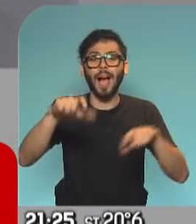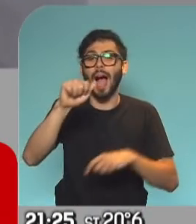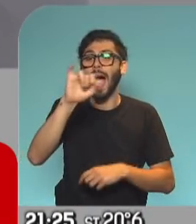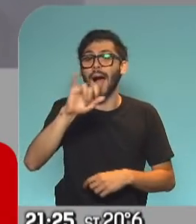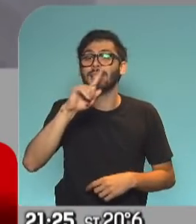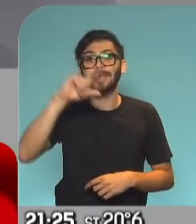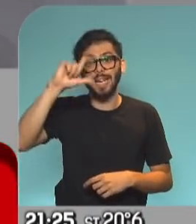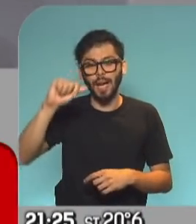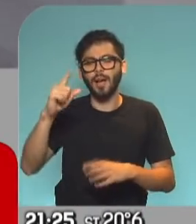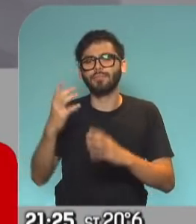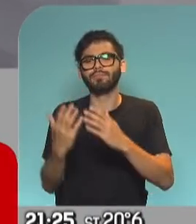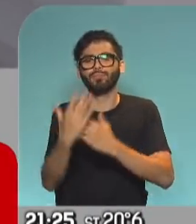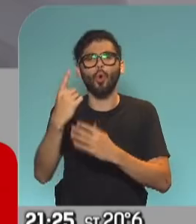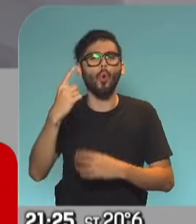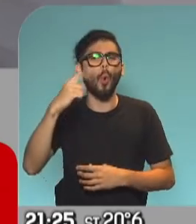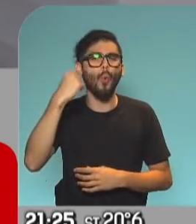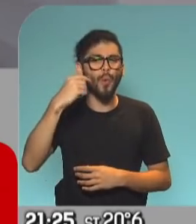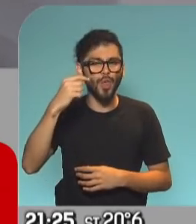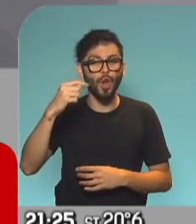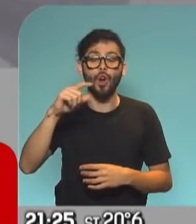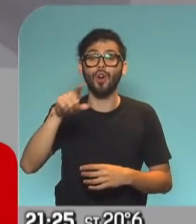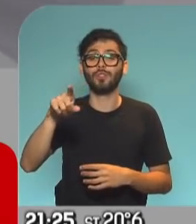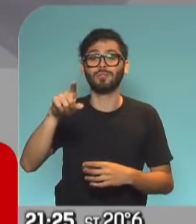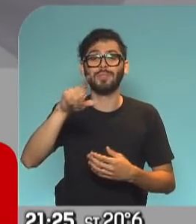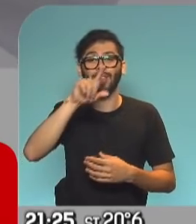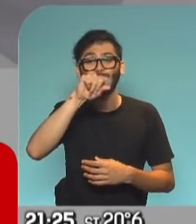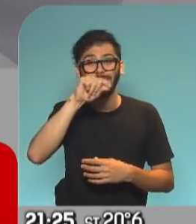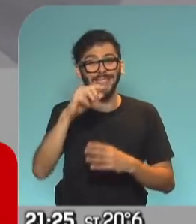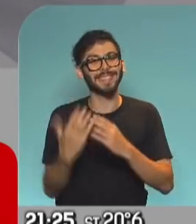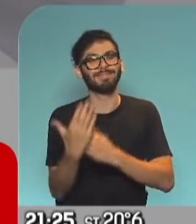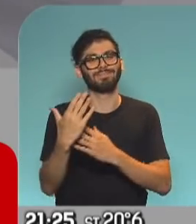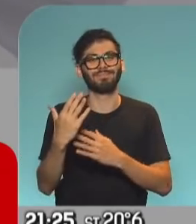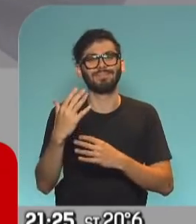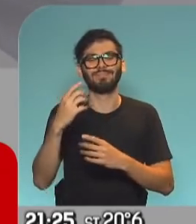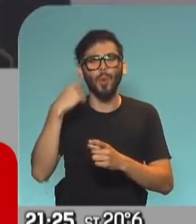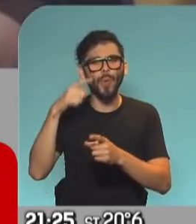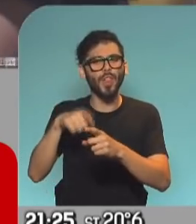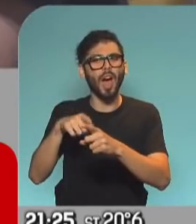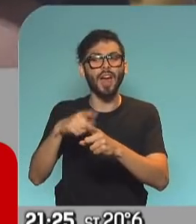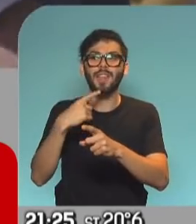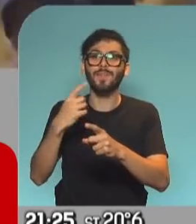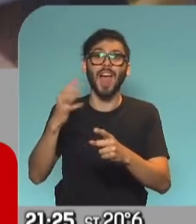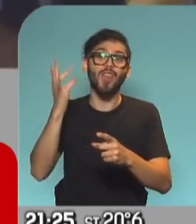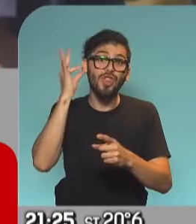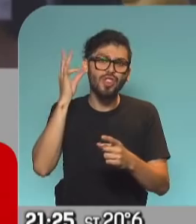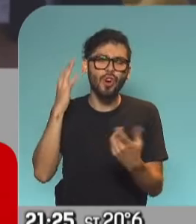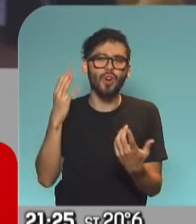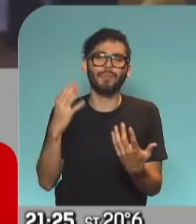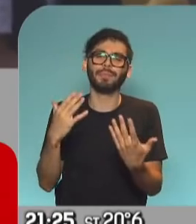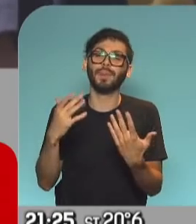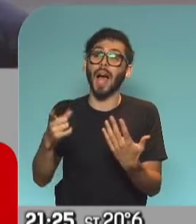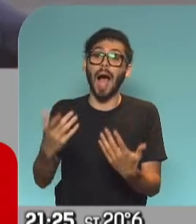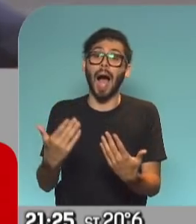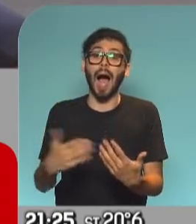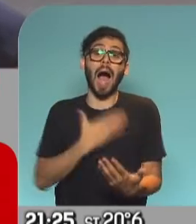emitió también un vídeo no a través de sus cuentas oficiales de twitter en donde le agradecen a diego es su amor a méxico también